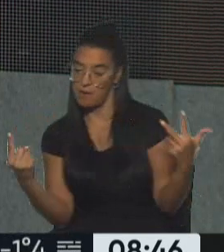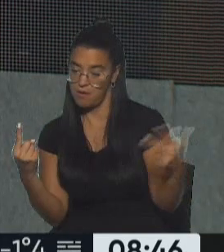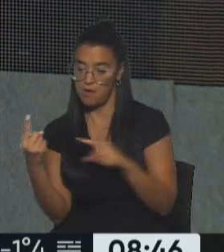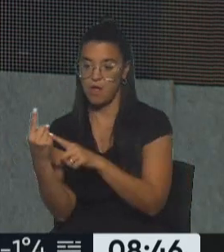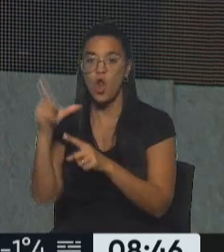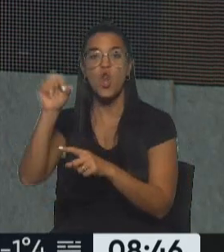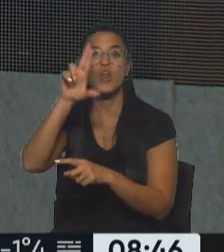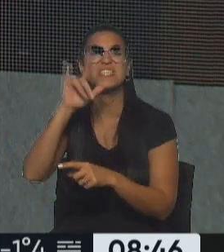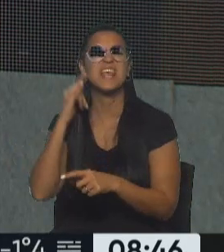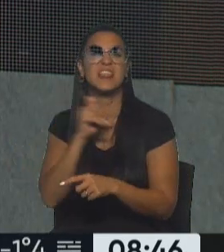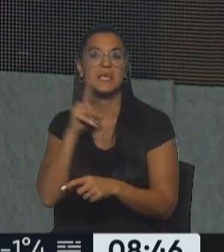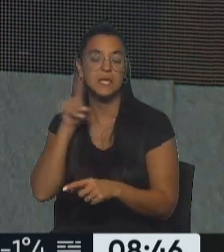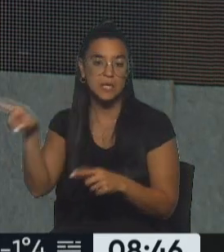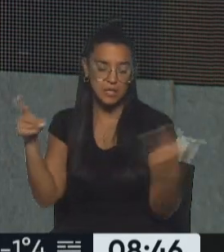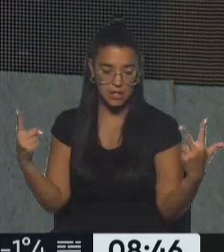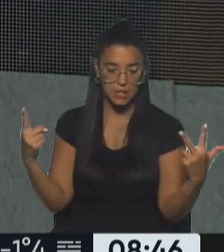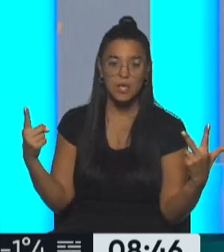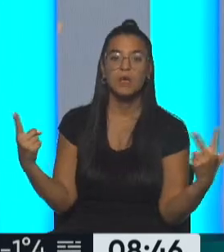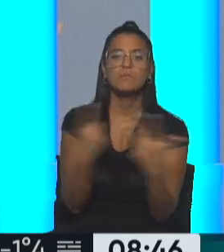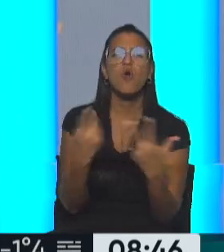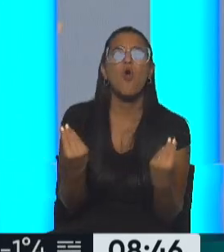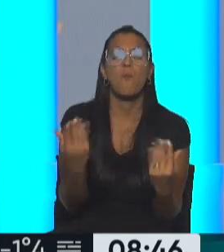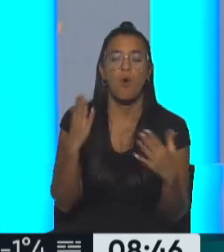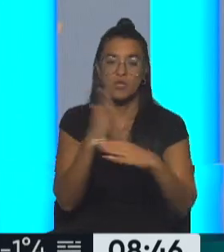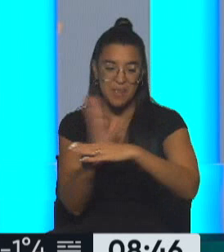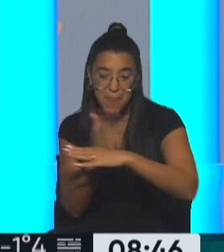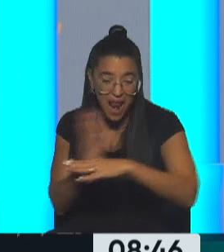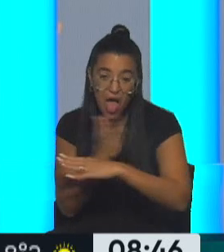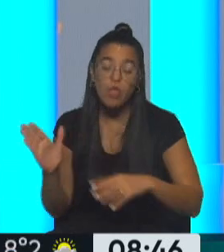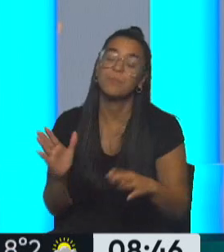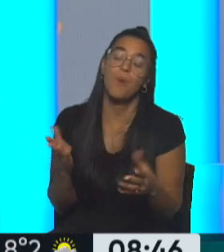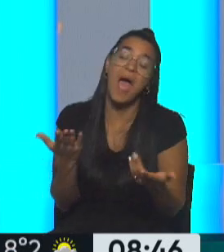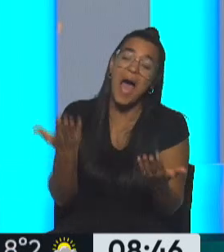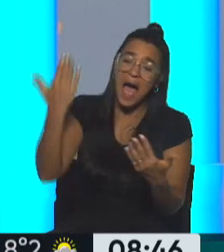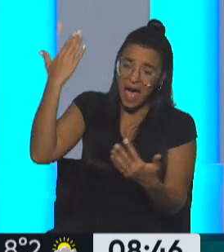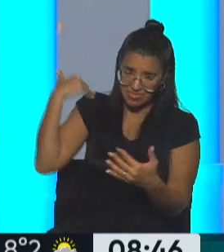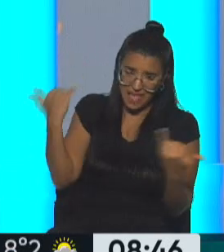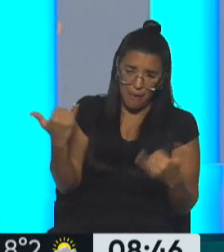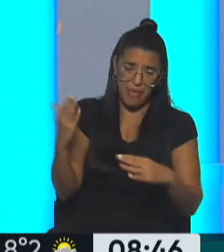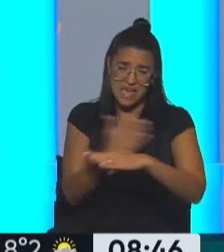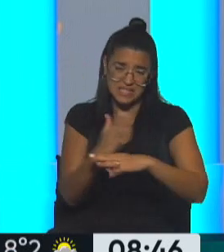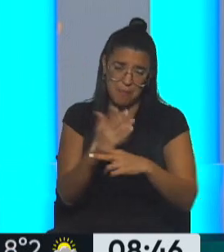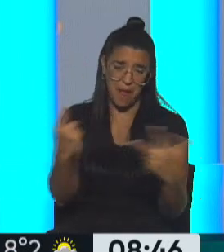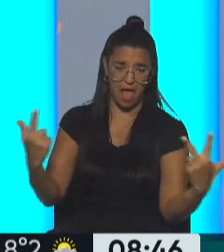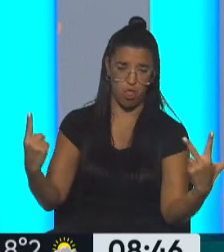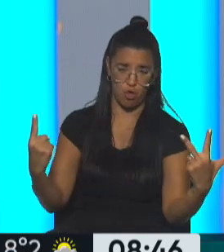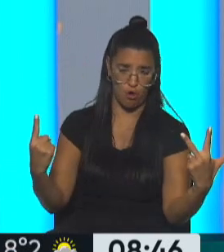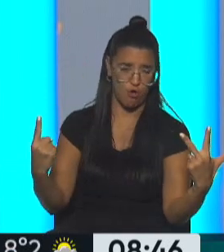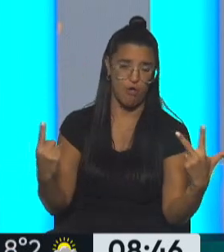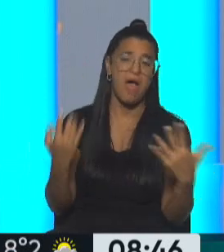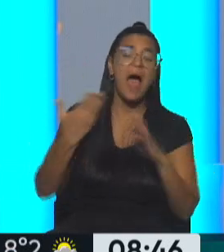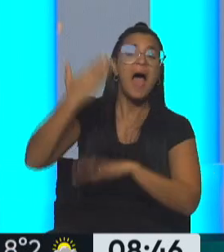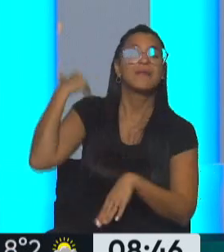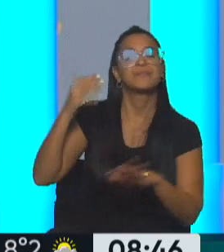interno dentro del máximo Tribunal de Justicia? Ese quiebre interno existe como antecedente, es decir, es previo a todo esto. A